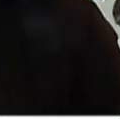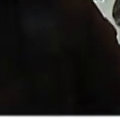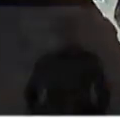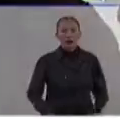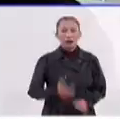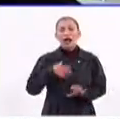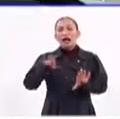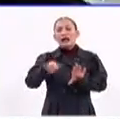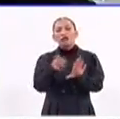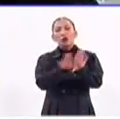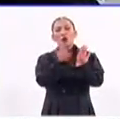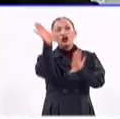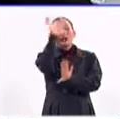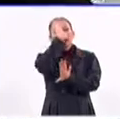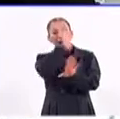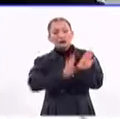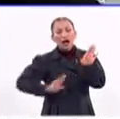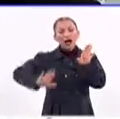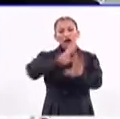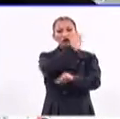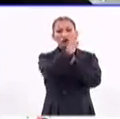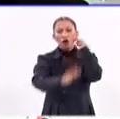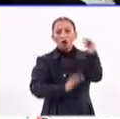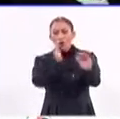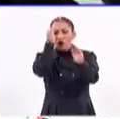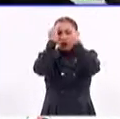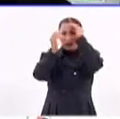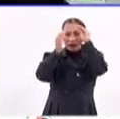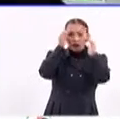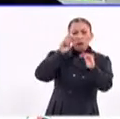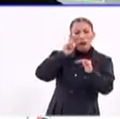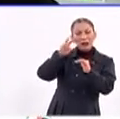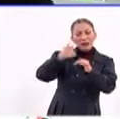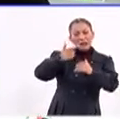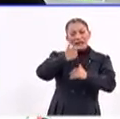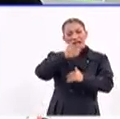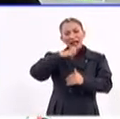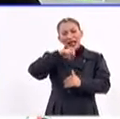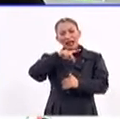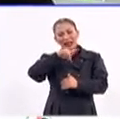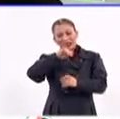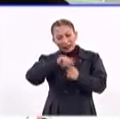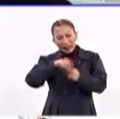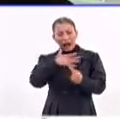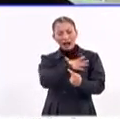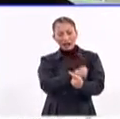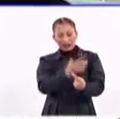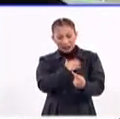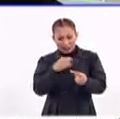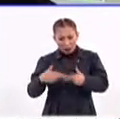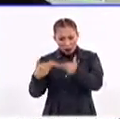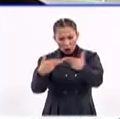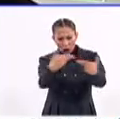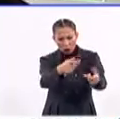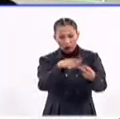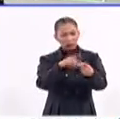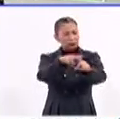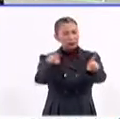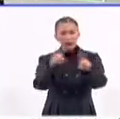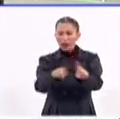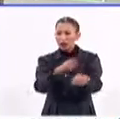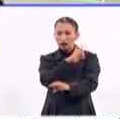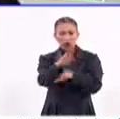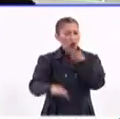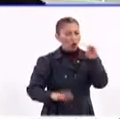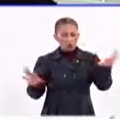Es como una ciencia que abarca todo el conocimiento. Puedes ver genética, puedes ver reproducción, puedes ver muchas cosas,